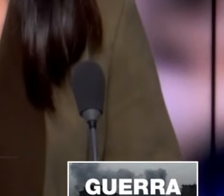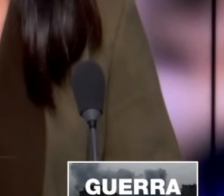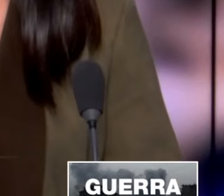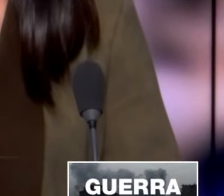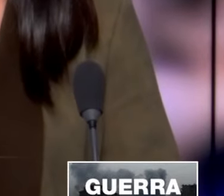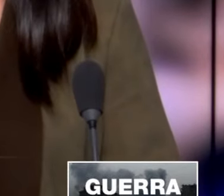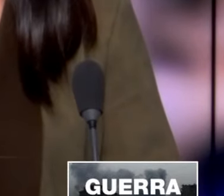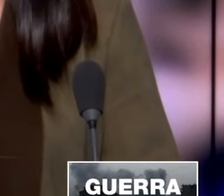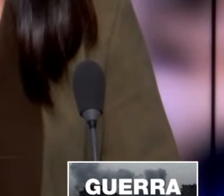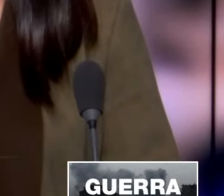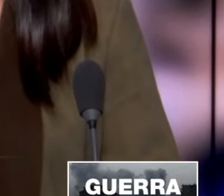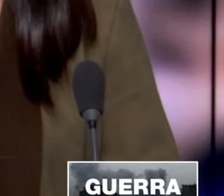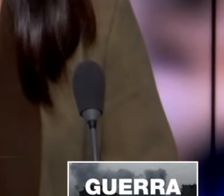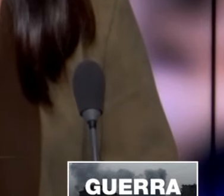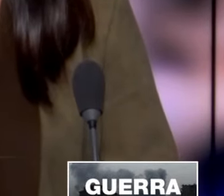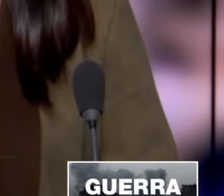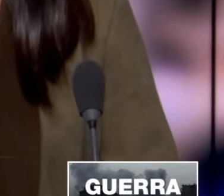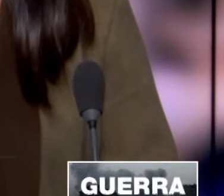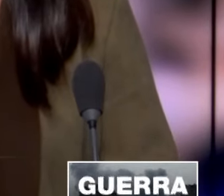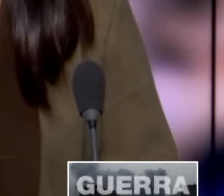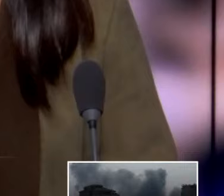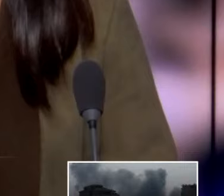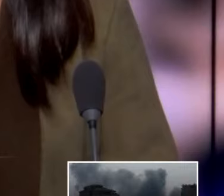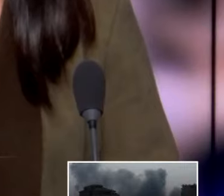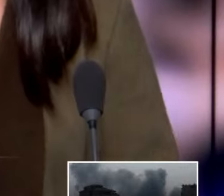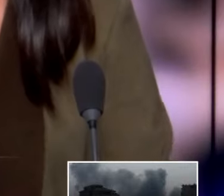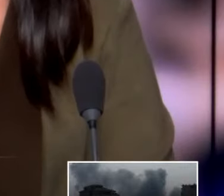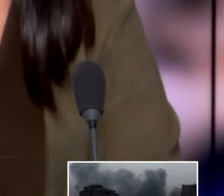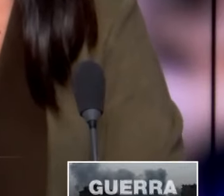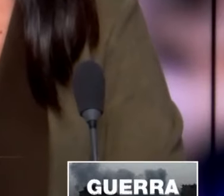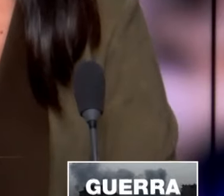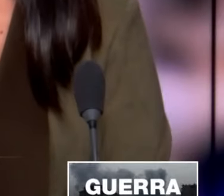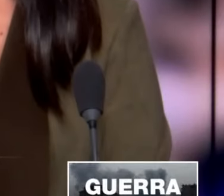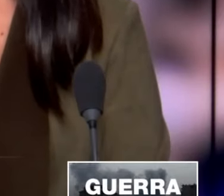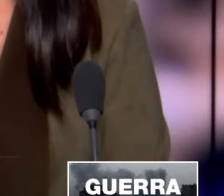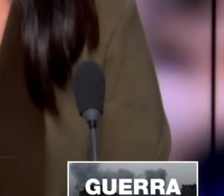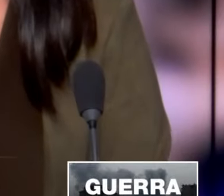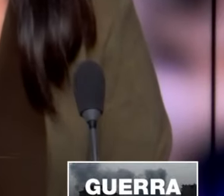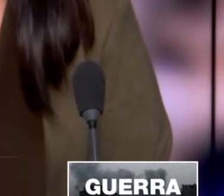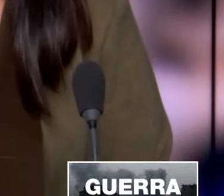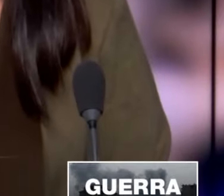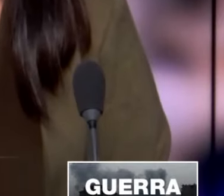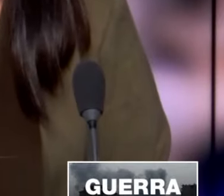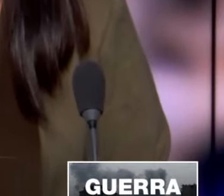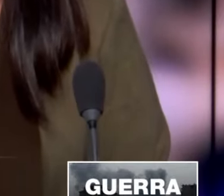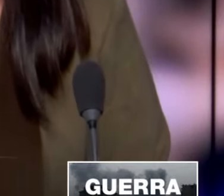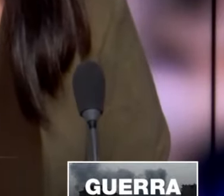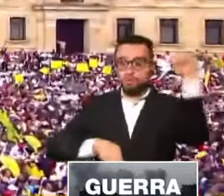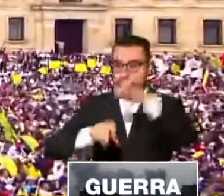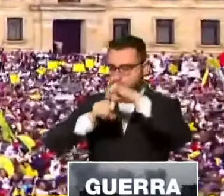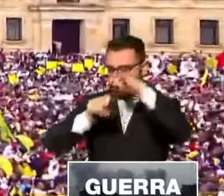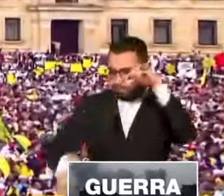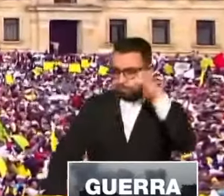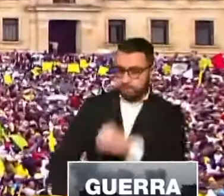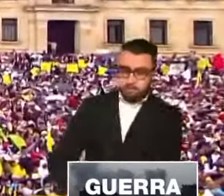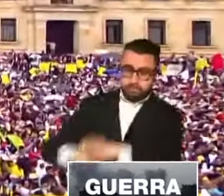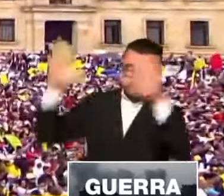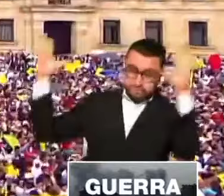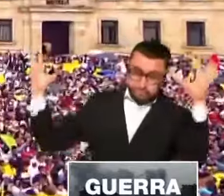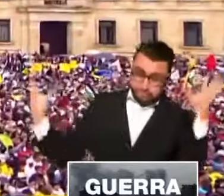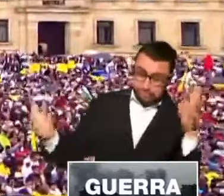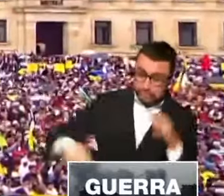diplomáticas bueno es importante mencionar con las buenas tardes Daniela y todos los trentes eh digamos lo primero que ha mencionar es que el rompimiento de relaciones es